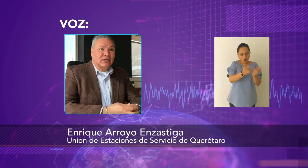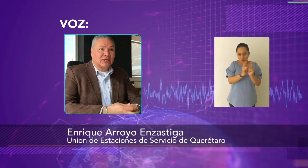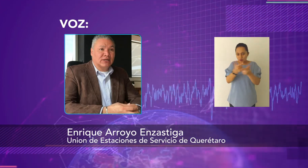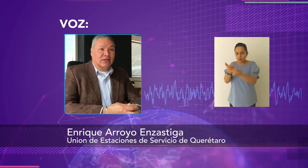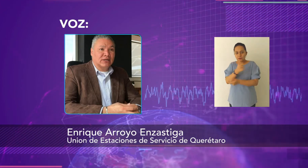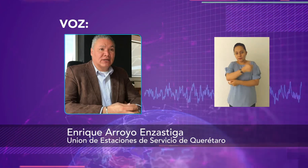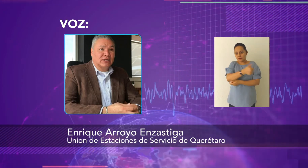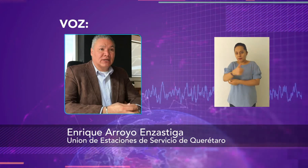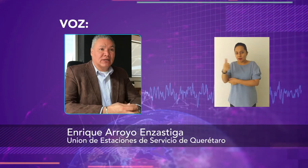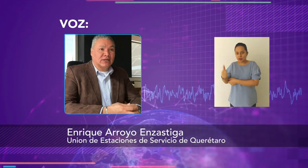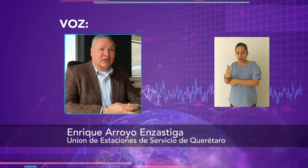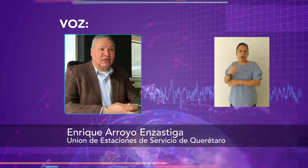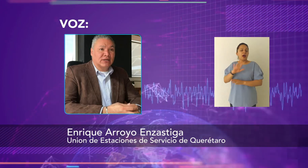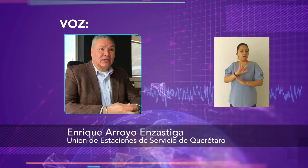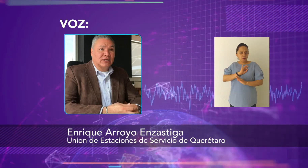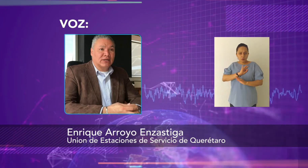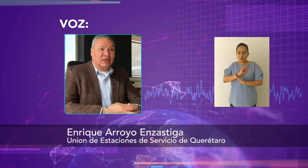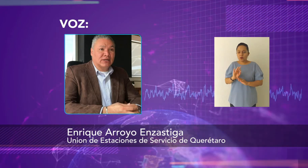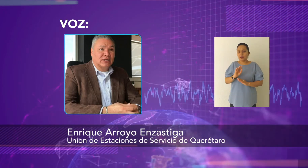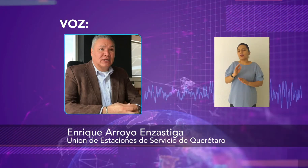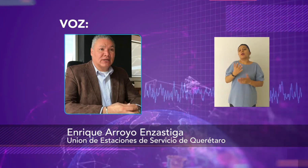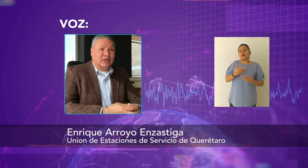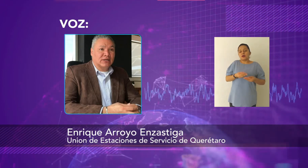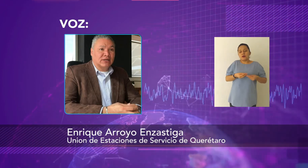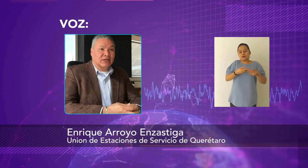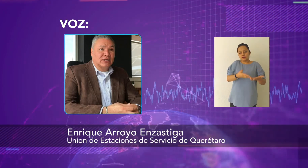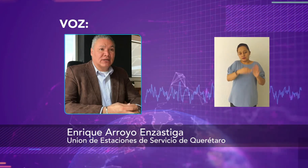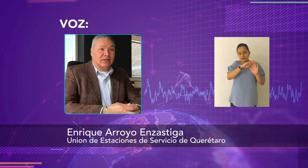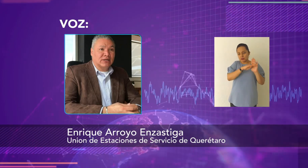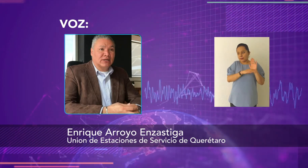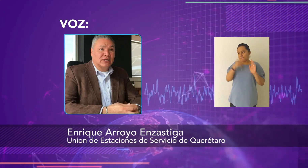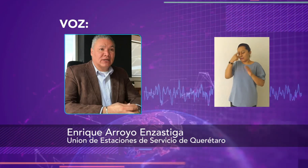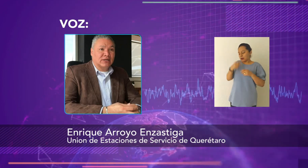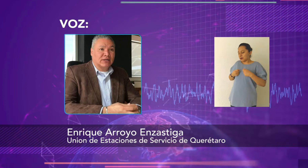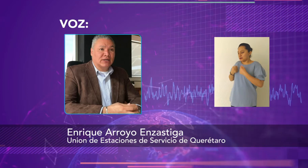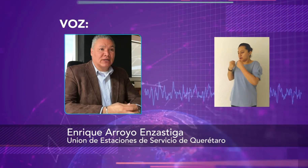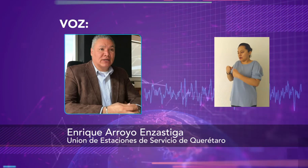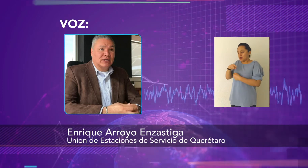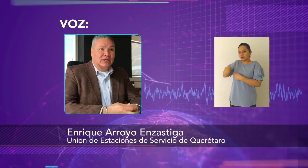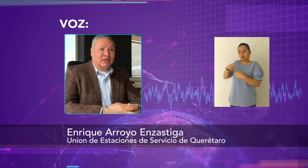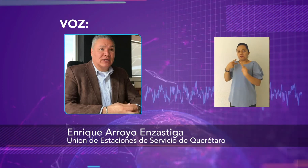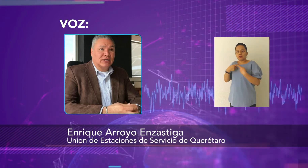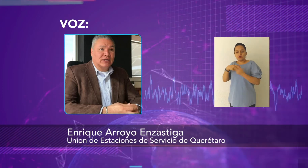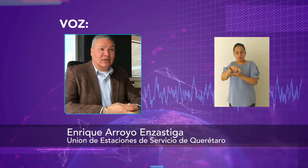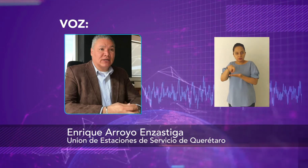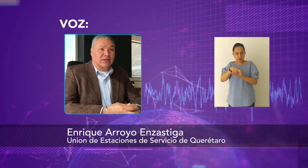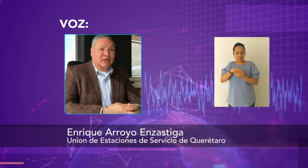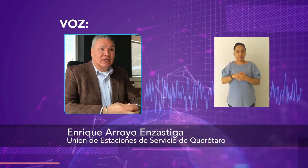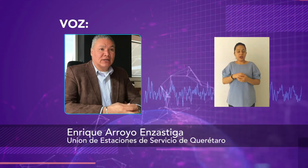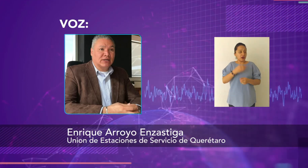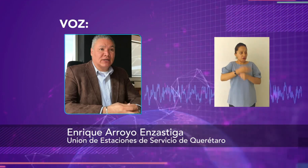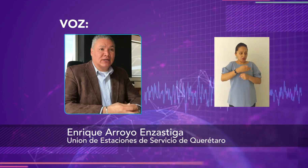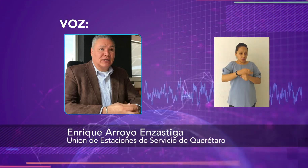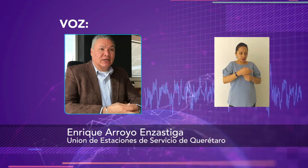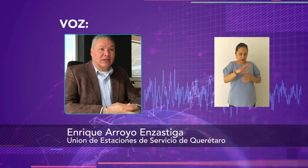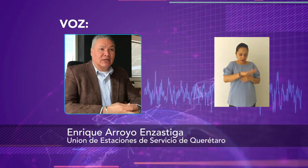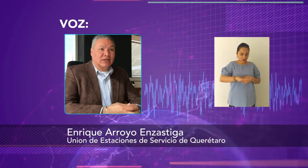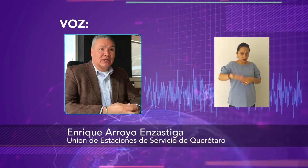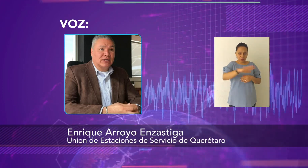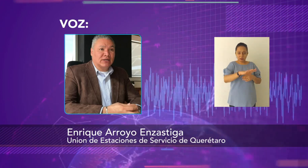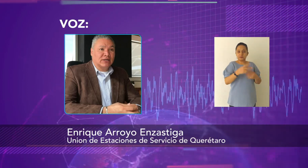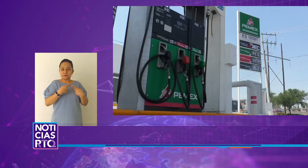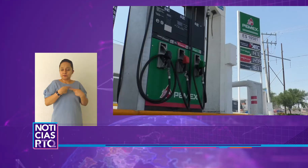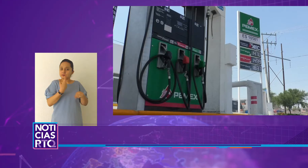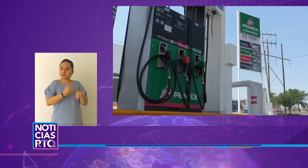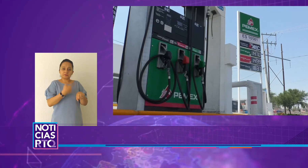no, no tenemos, tuvimos recientemente una llamada telefónica con otras asociaciones estatales, afortunadamente no hay reporte de ninguno